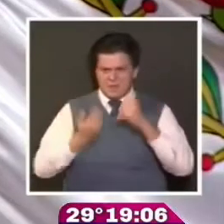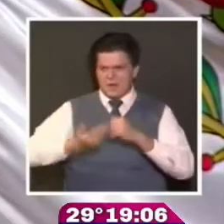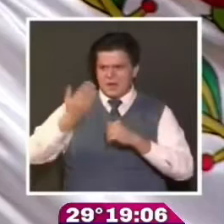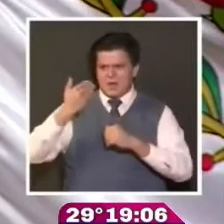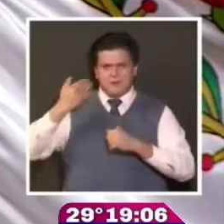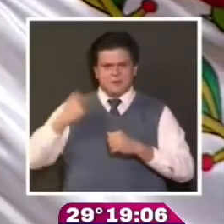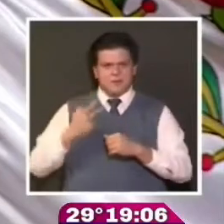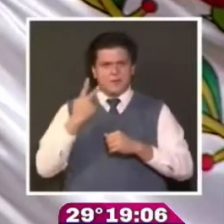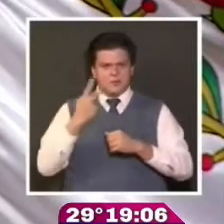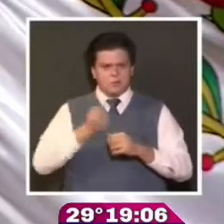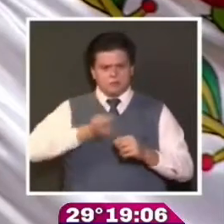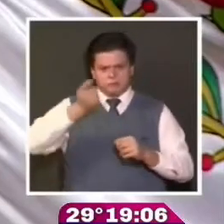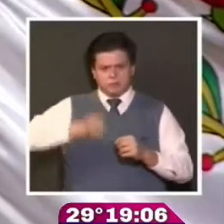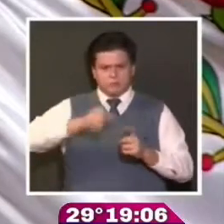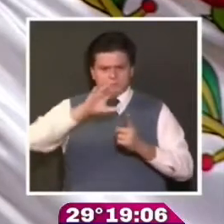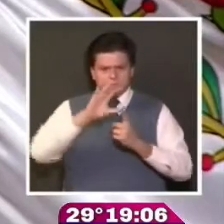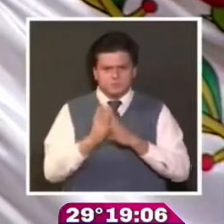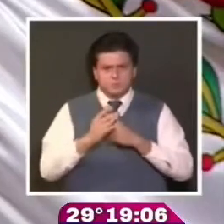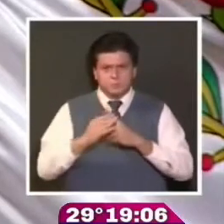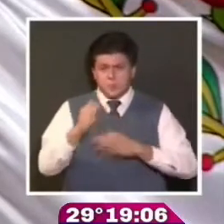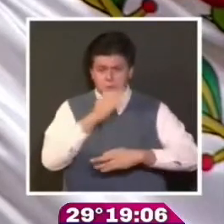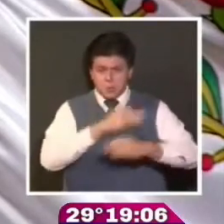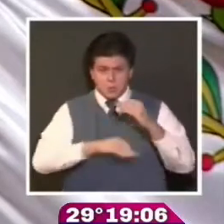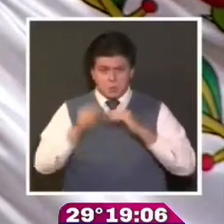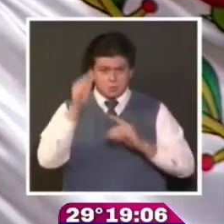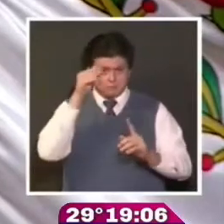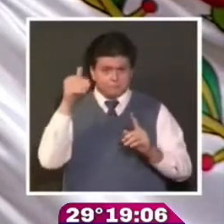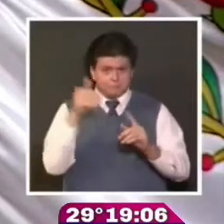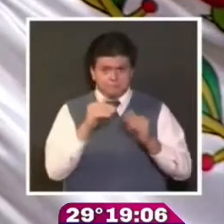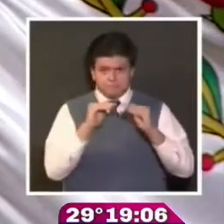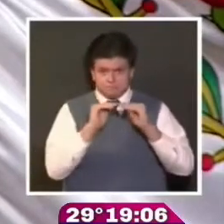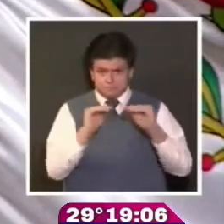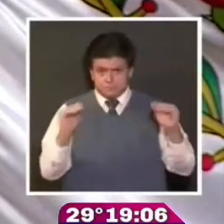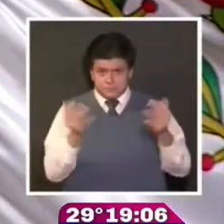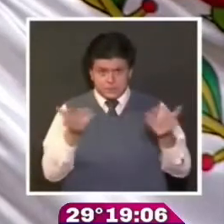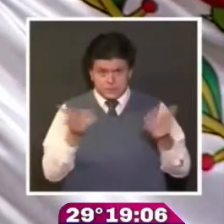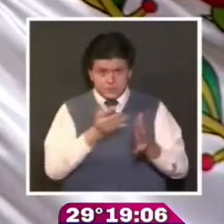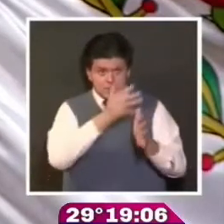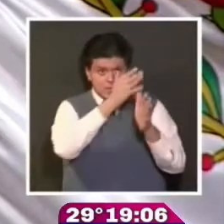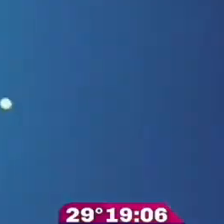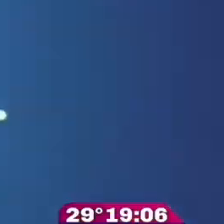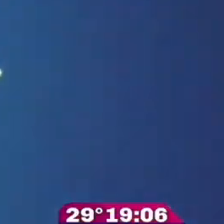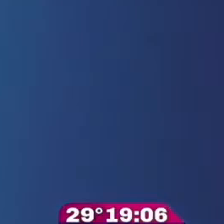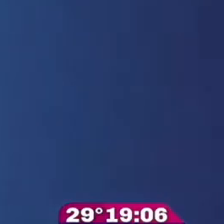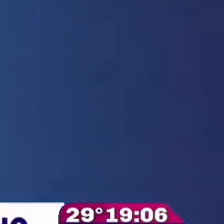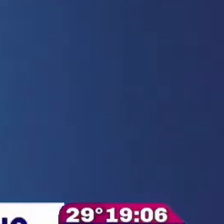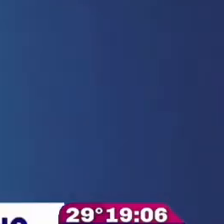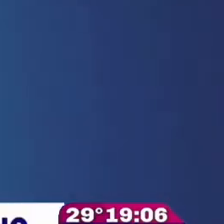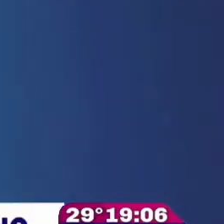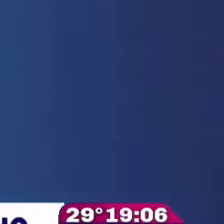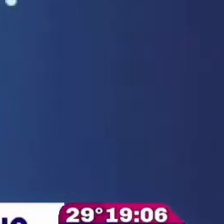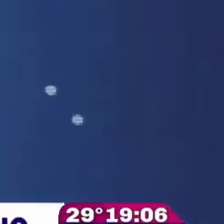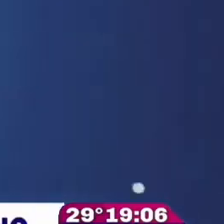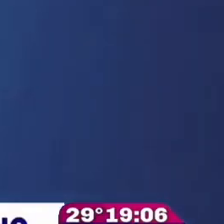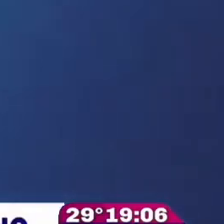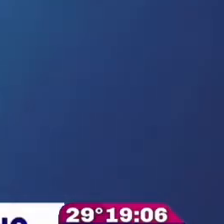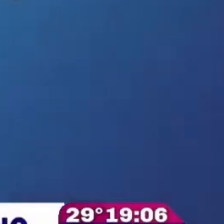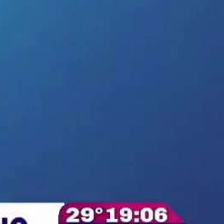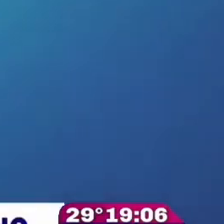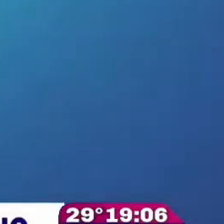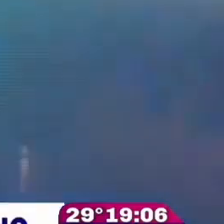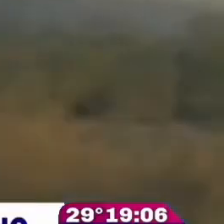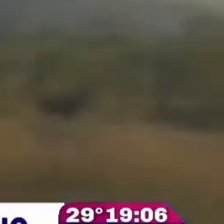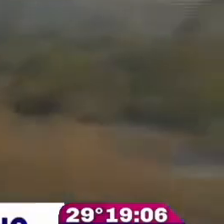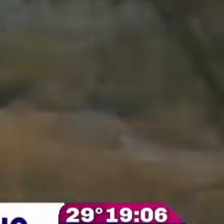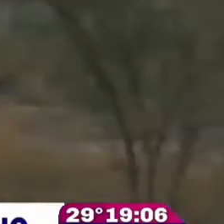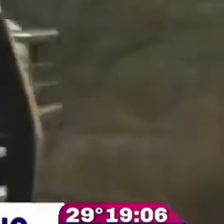anteriores legislaturas, todas fueron con el afán de construir acuerdos y consensos. A través de un video donde enumeró los logros de